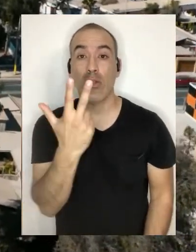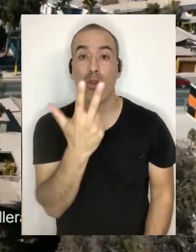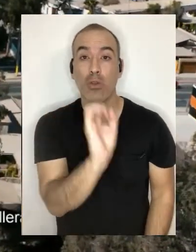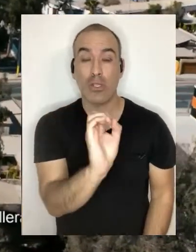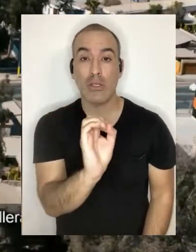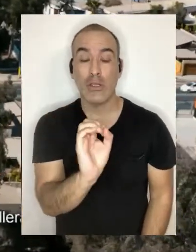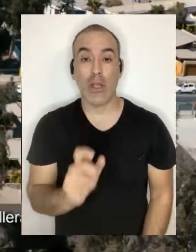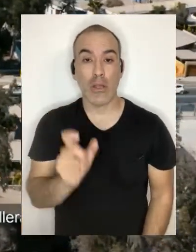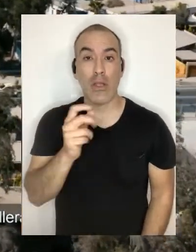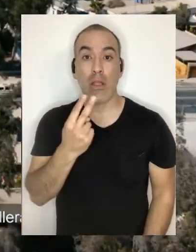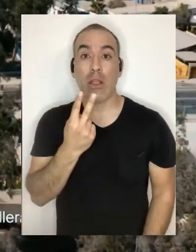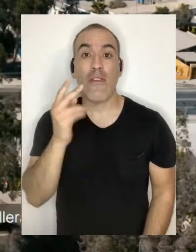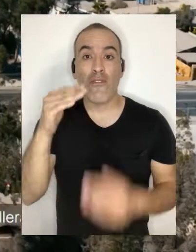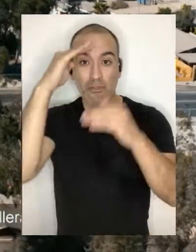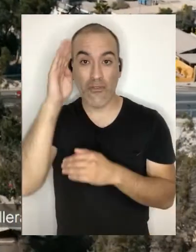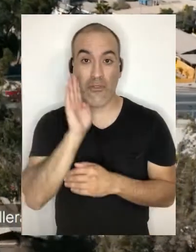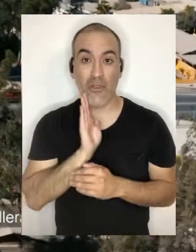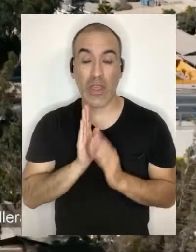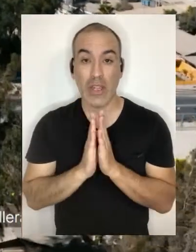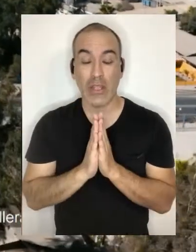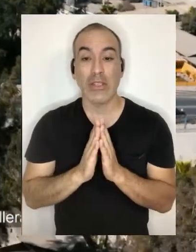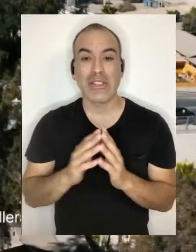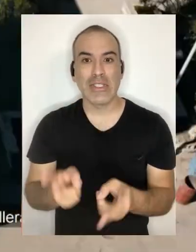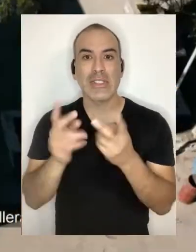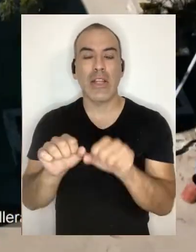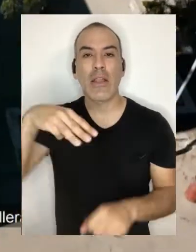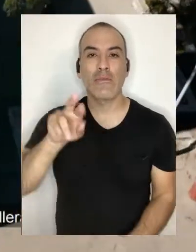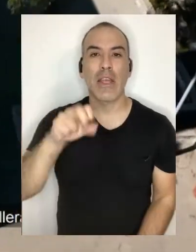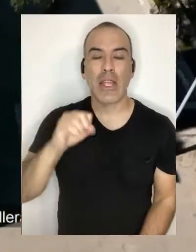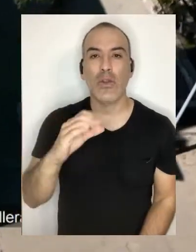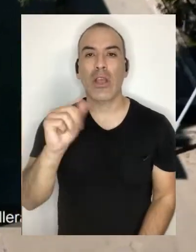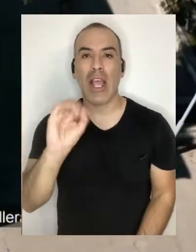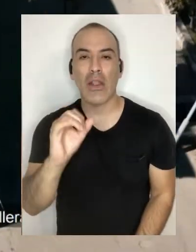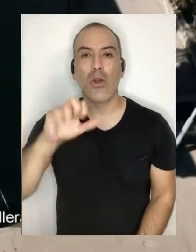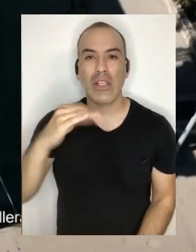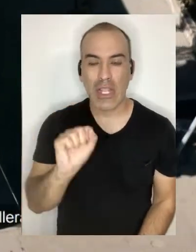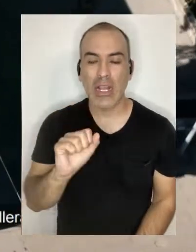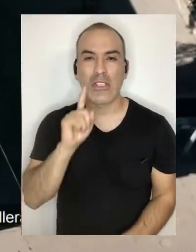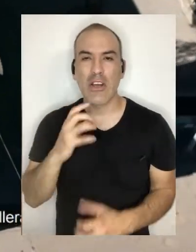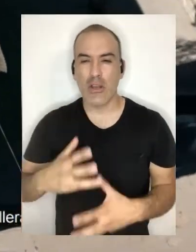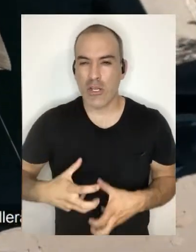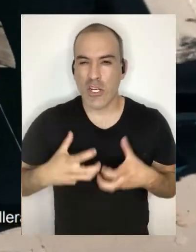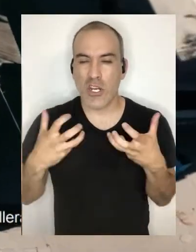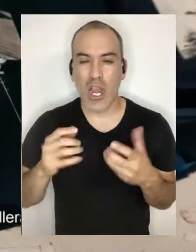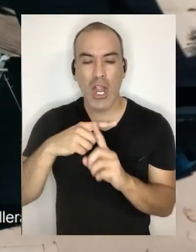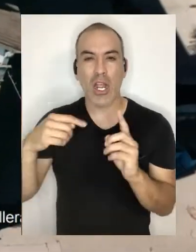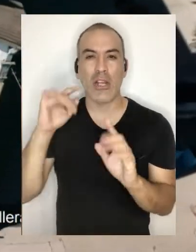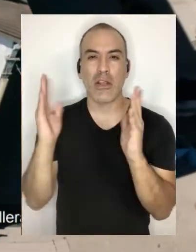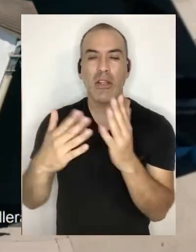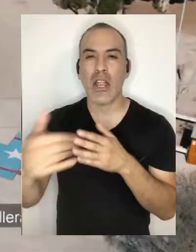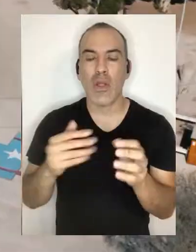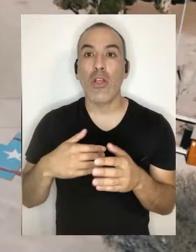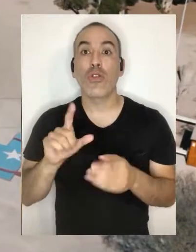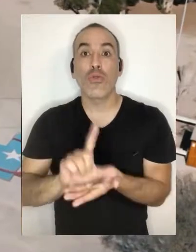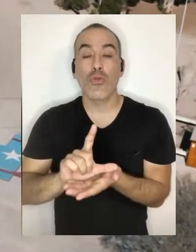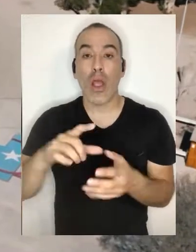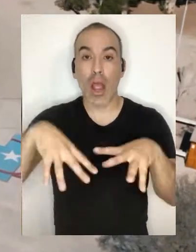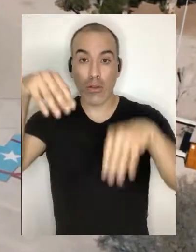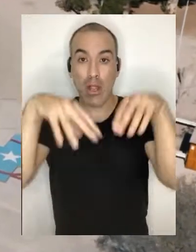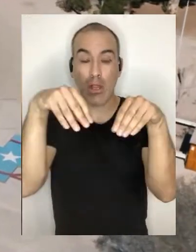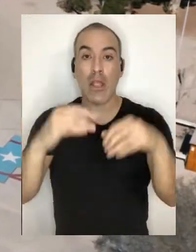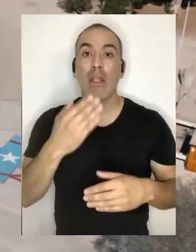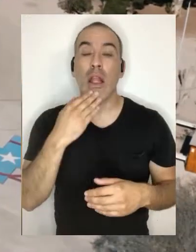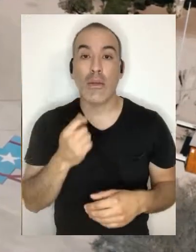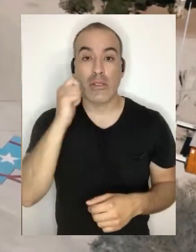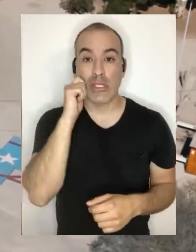1780, la Virgen salva a Mariano Caro Inca de la furia de los elementos en la alta cordillera. Consigna